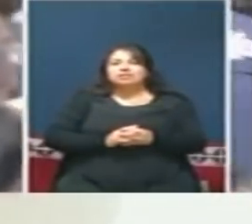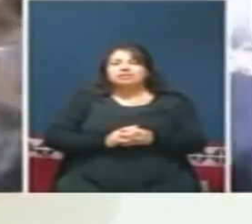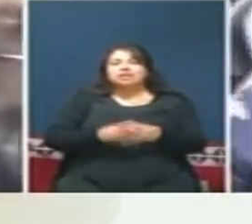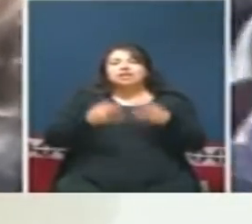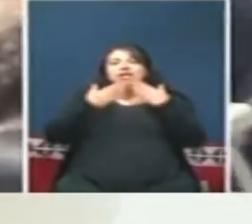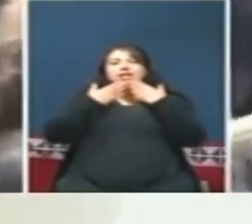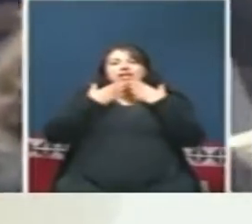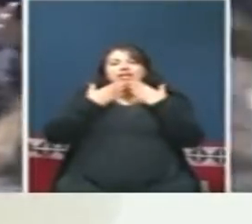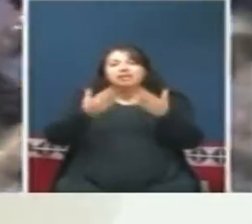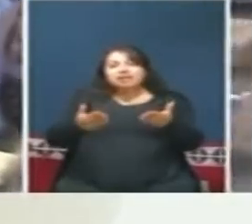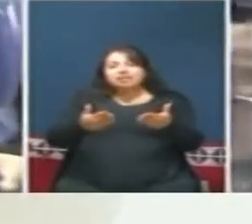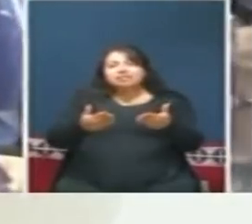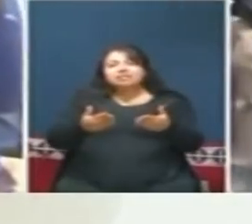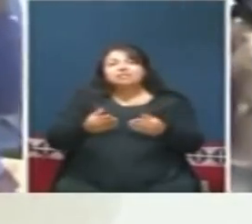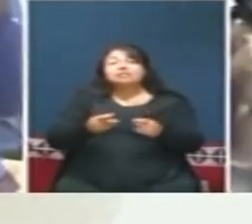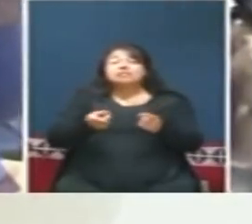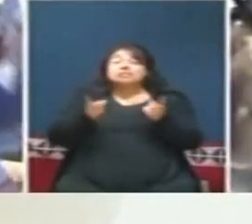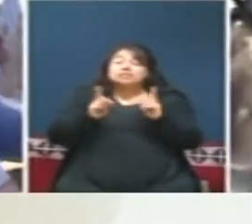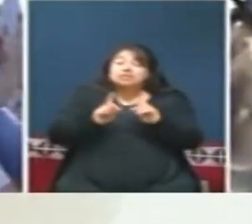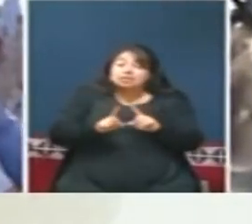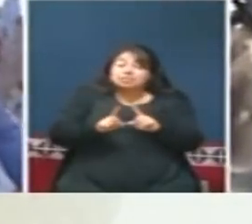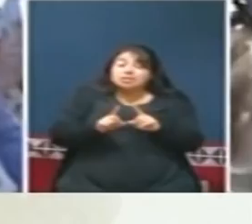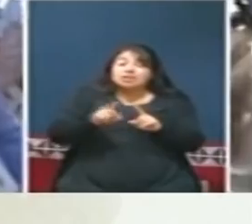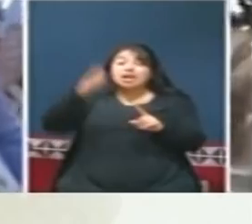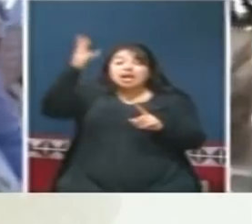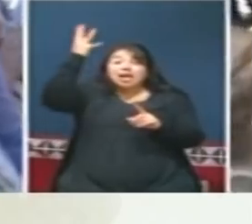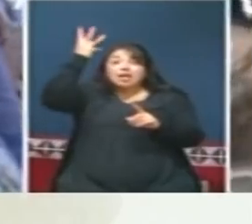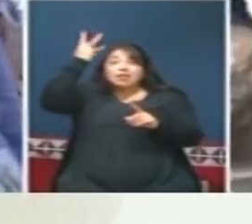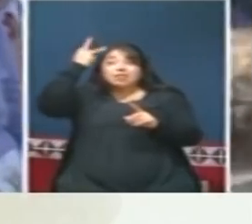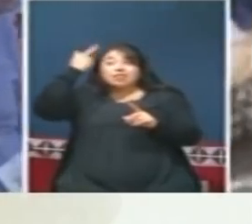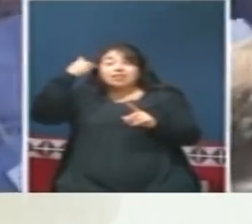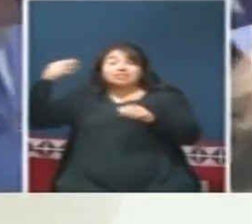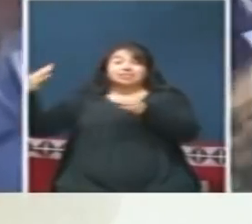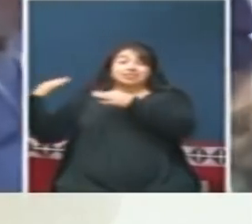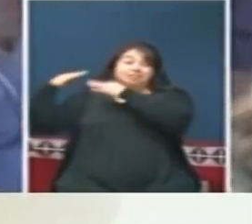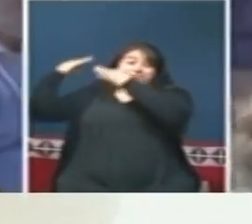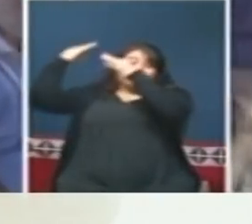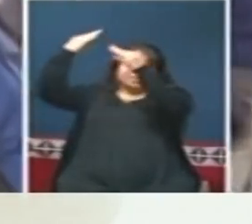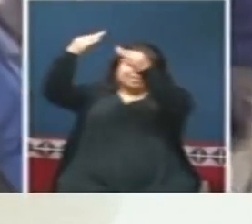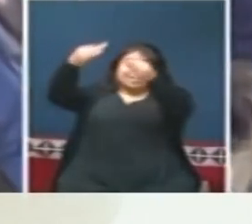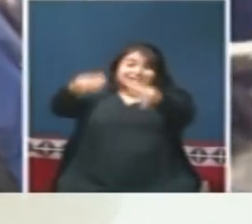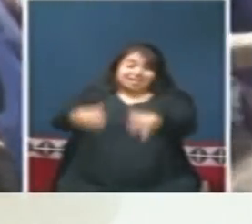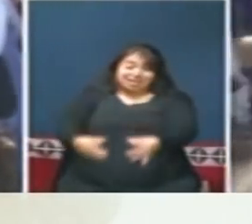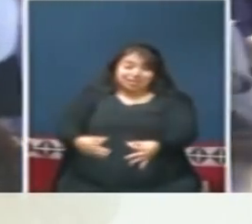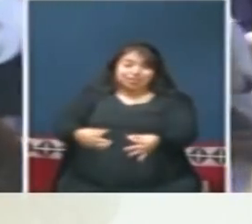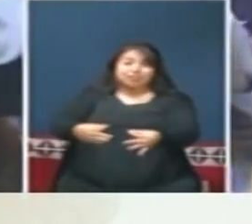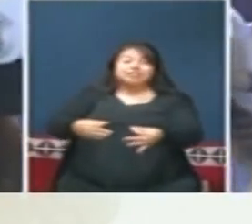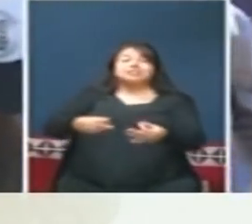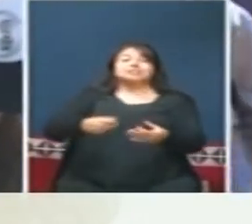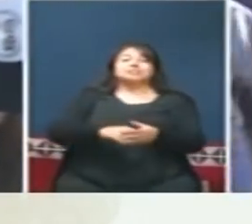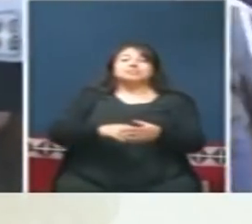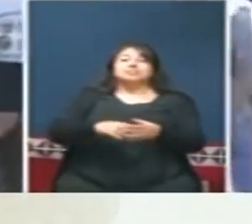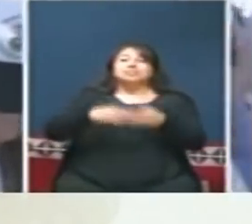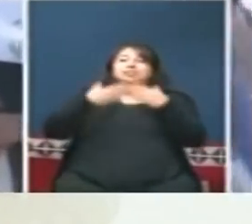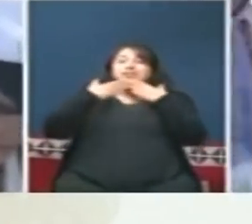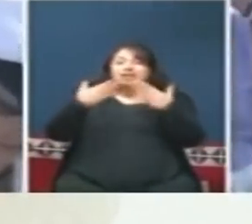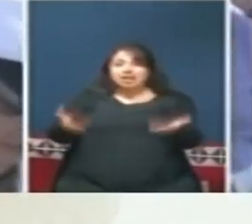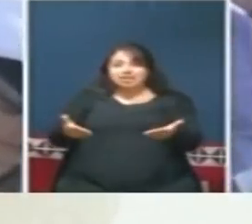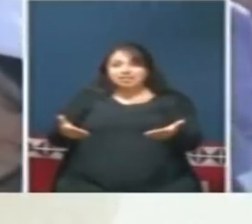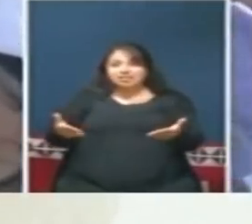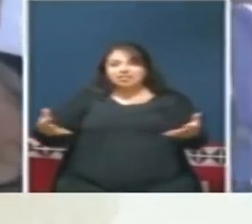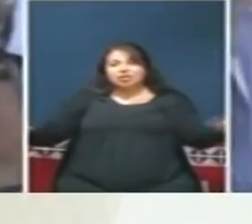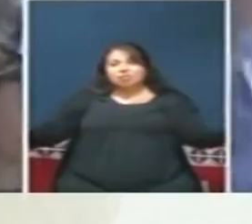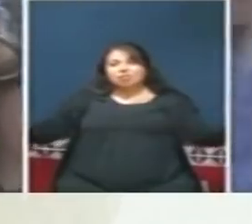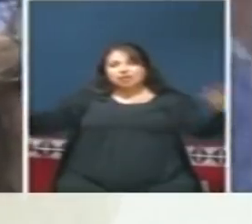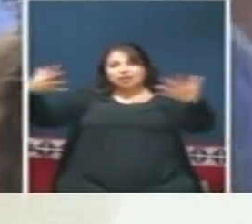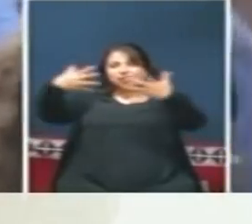Gracias de modo particular a los que han venido de Francia, de Viviers, de los pagos de Gabriel, y gracias por el vínculo de fraternidad que se